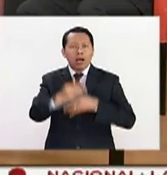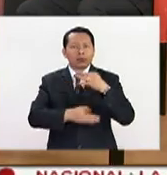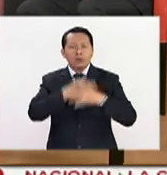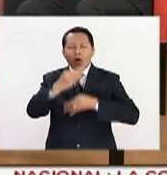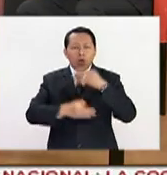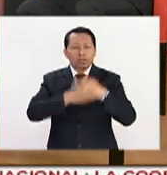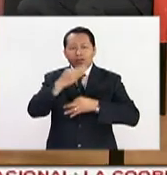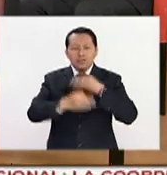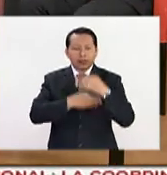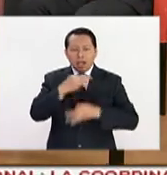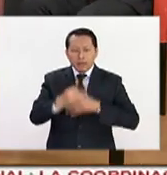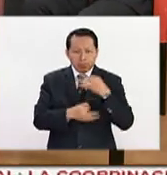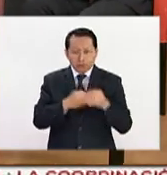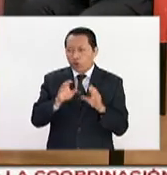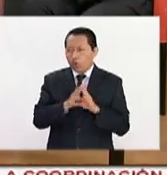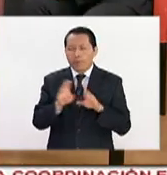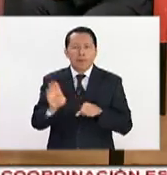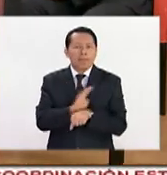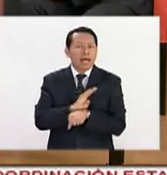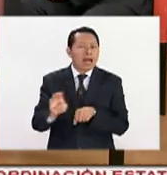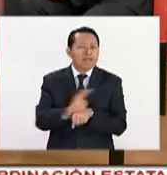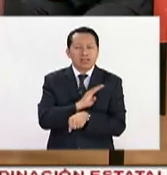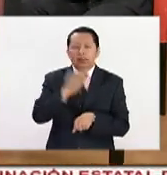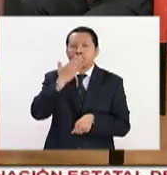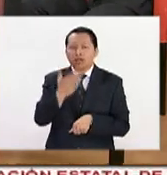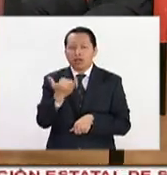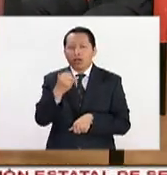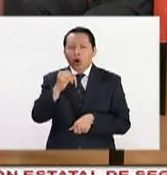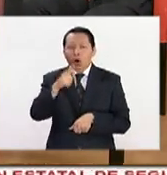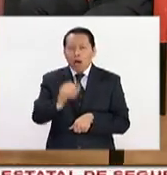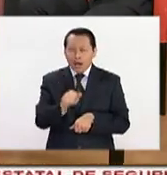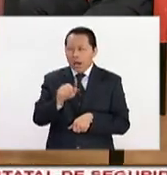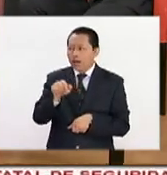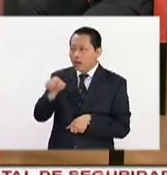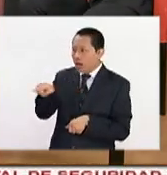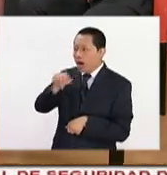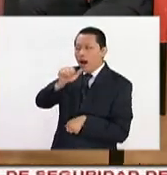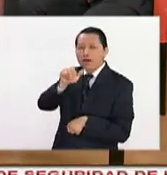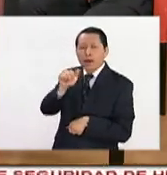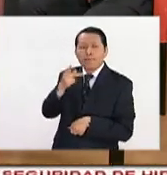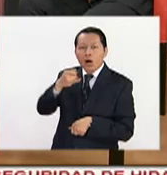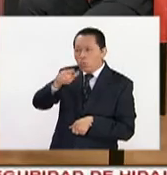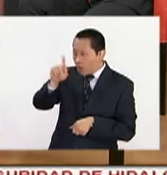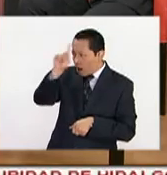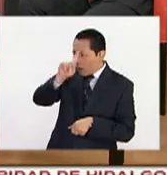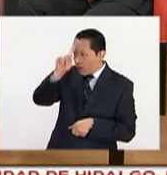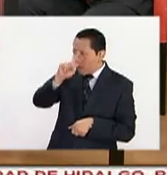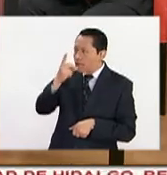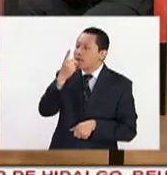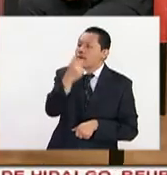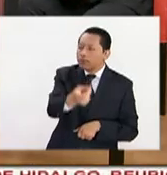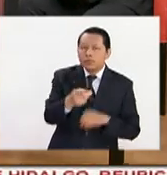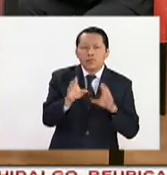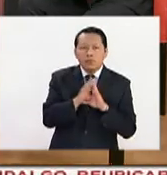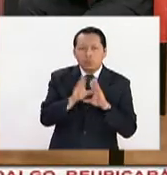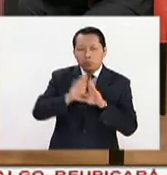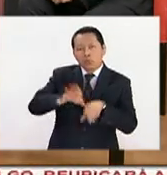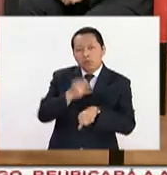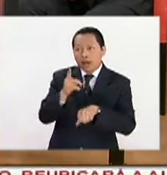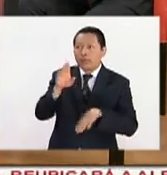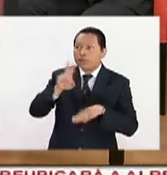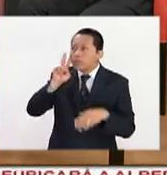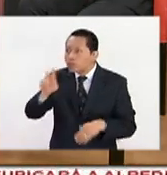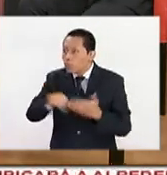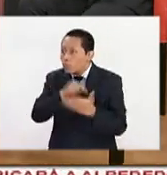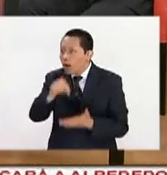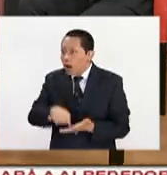buenas beneficios, ¿no? De que te ayuda el yoga. ¿Qué les dirías tú, Ana Paula? Porque de repente pues ven que hay lugares que